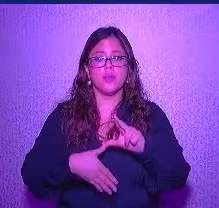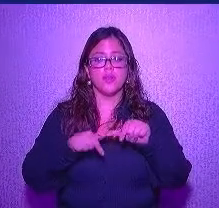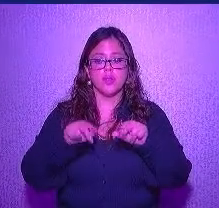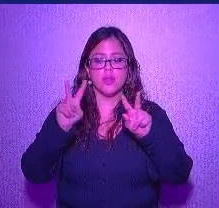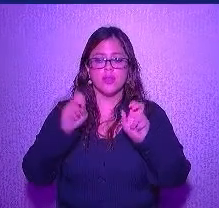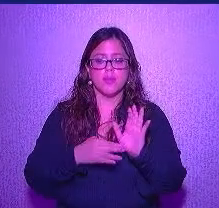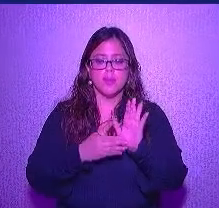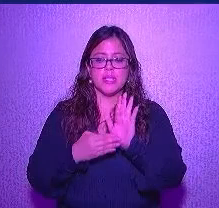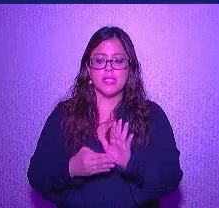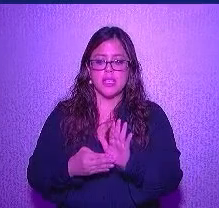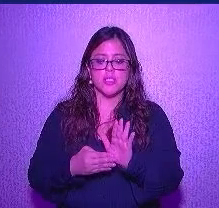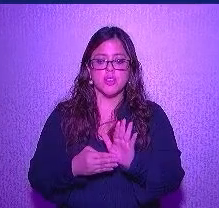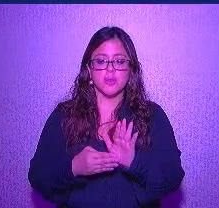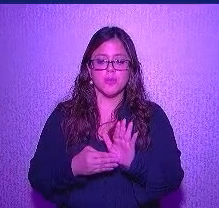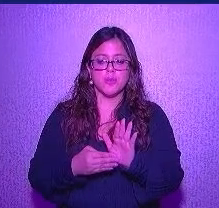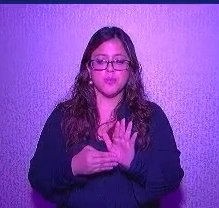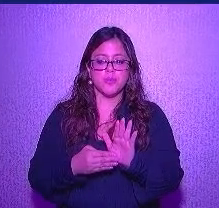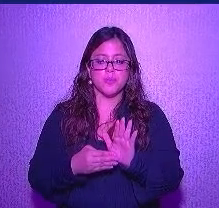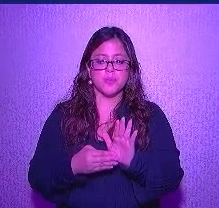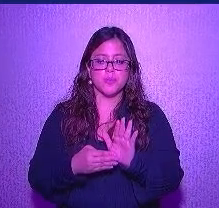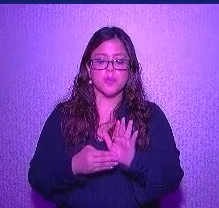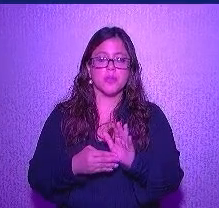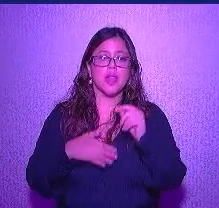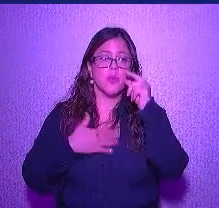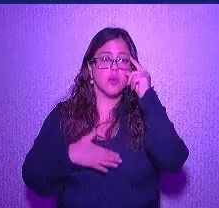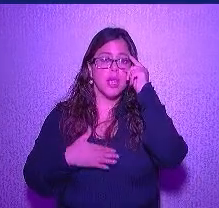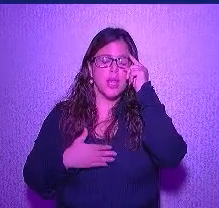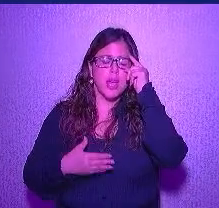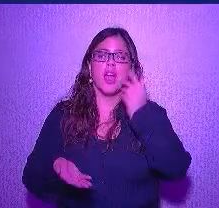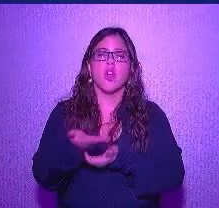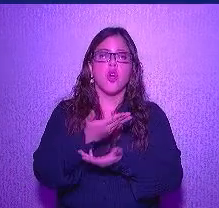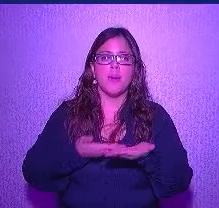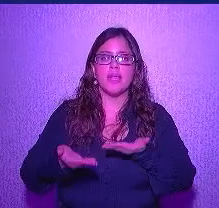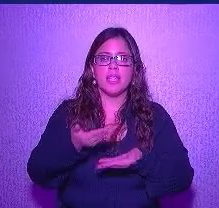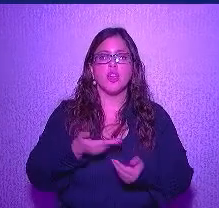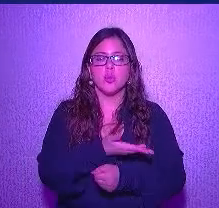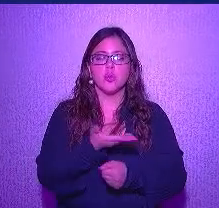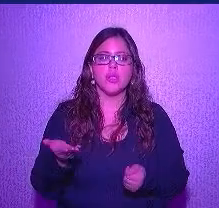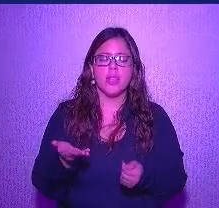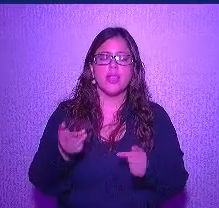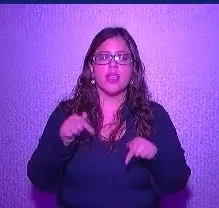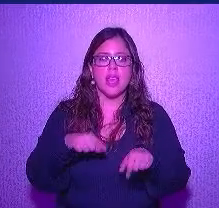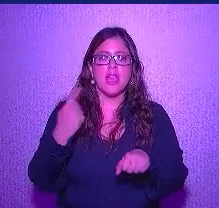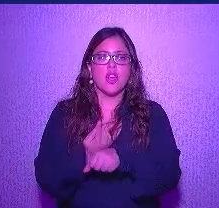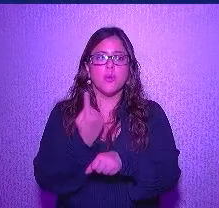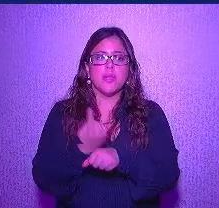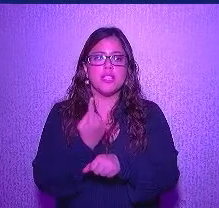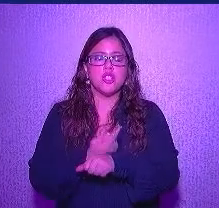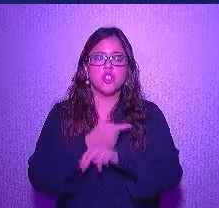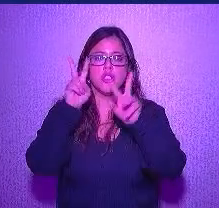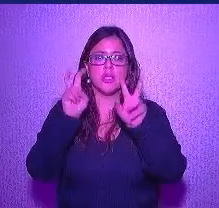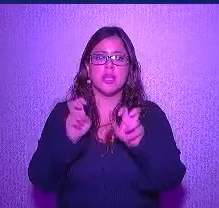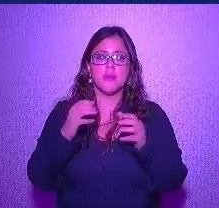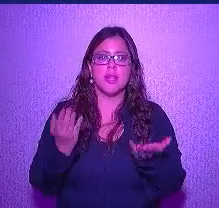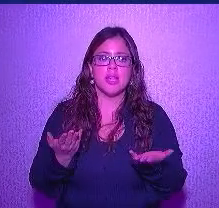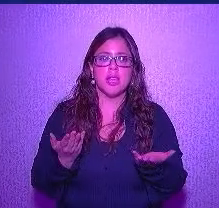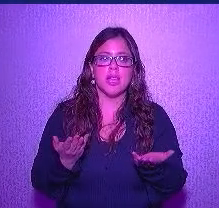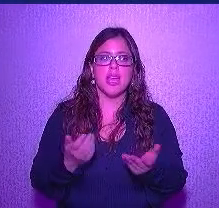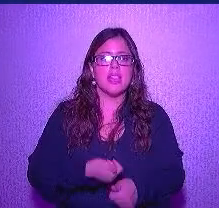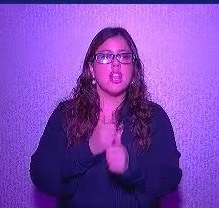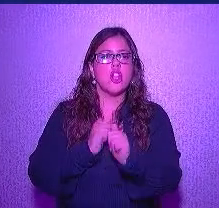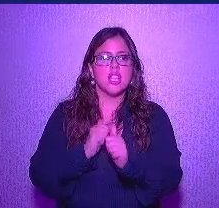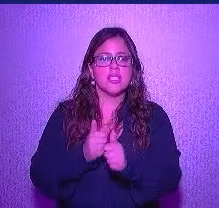talos Ah Me gustaría compartir con ustedes hoy toda una conversación sobre Cuáles son los desafíos de